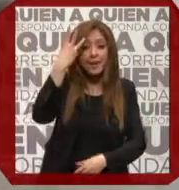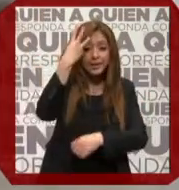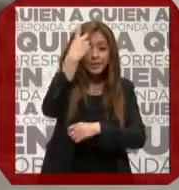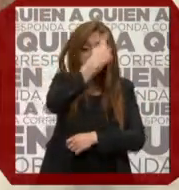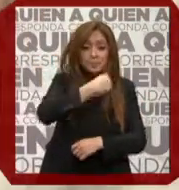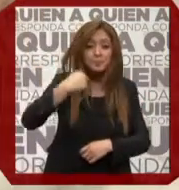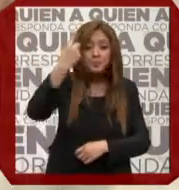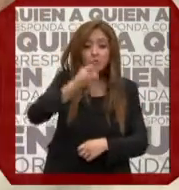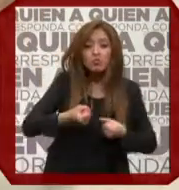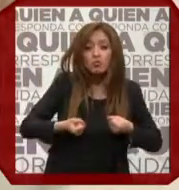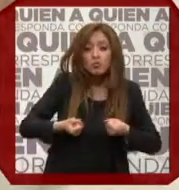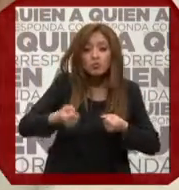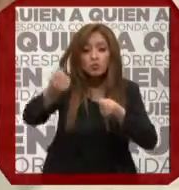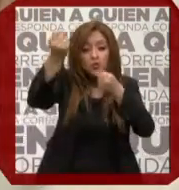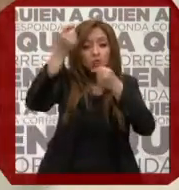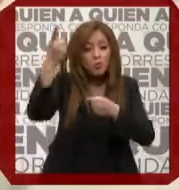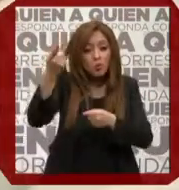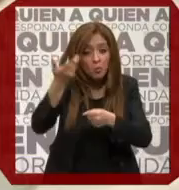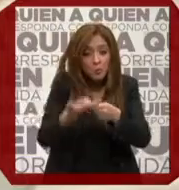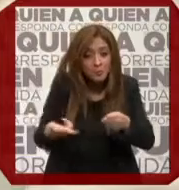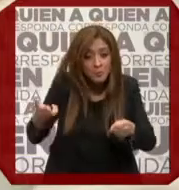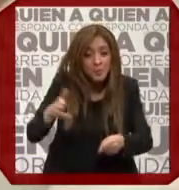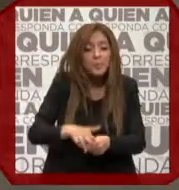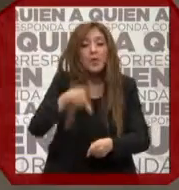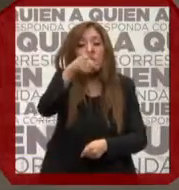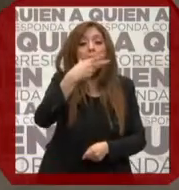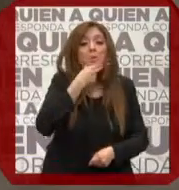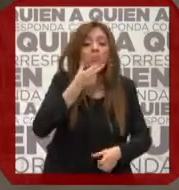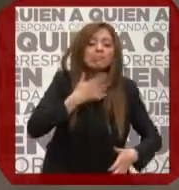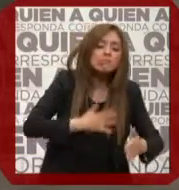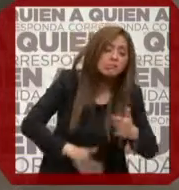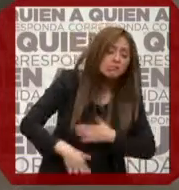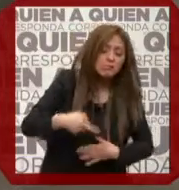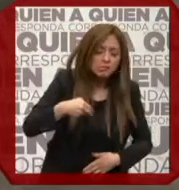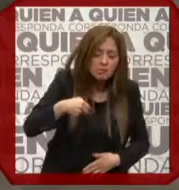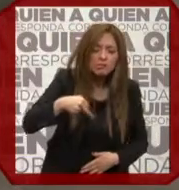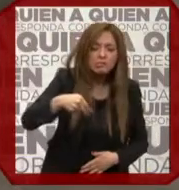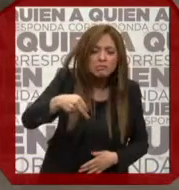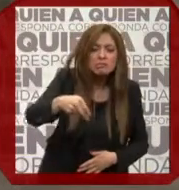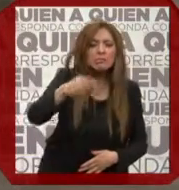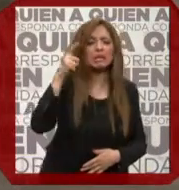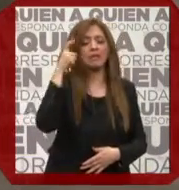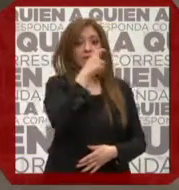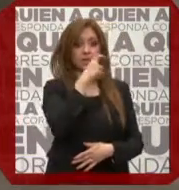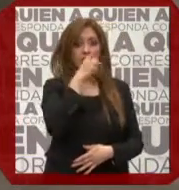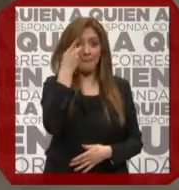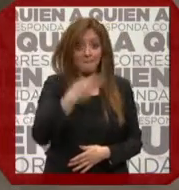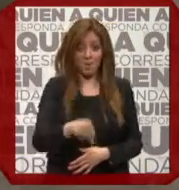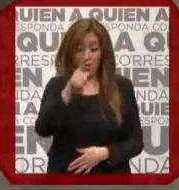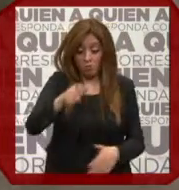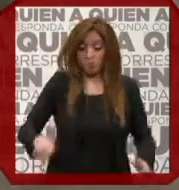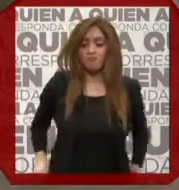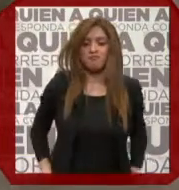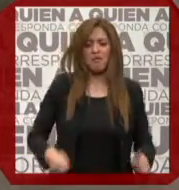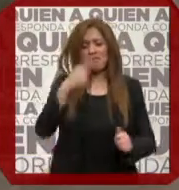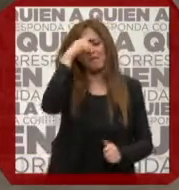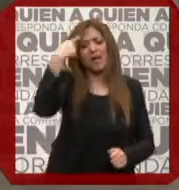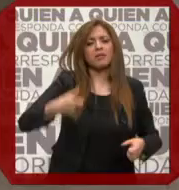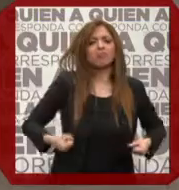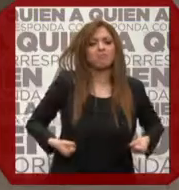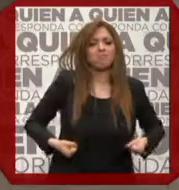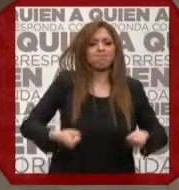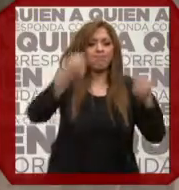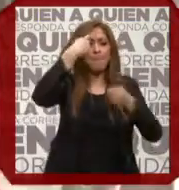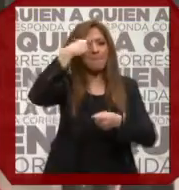esposo al doctor, debido a que se fatigaba con facilidad y le costaba trabajo caminar. Pero ahora será más fácil acudir a sus